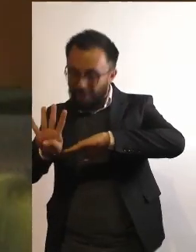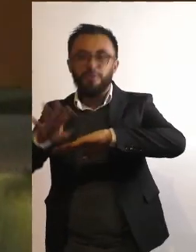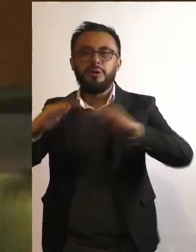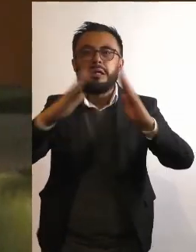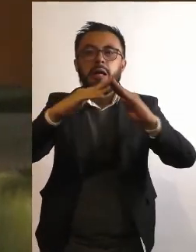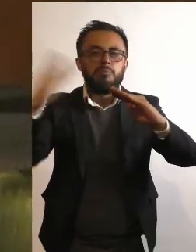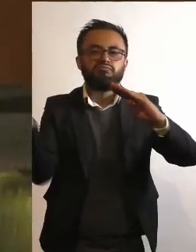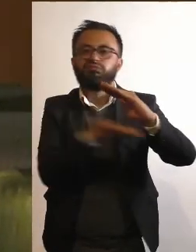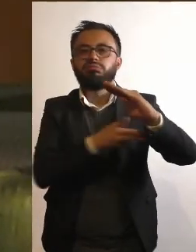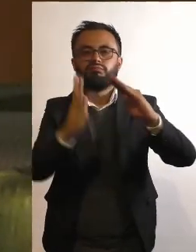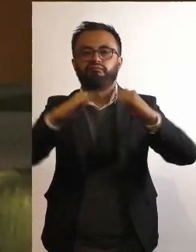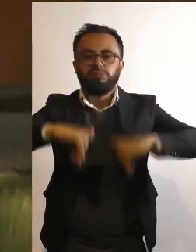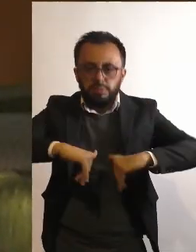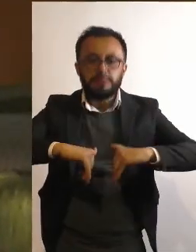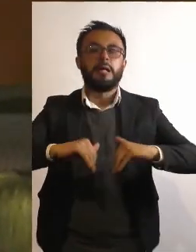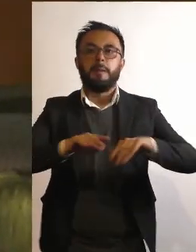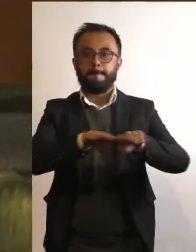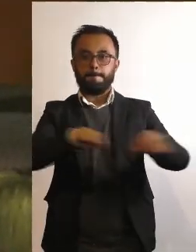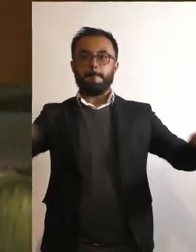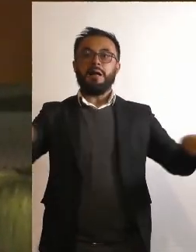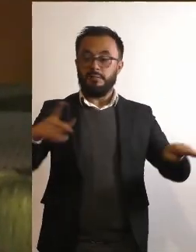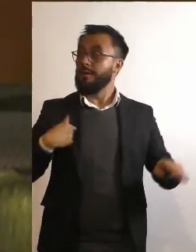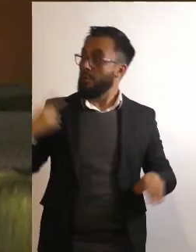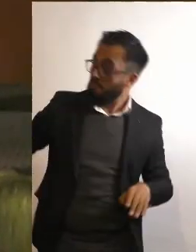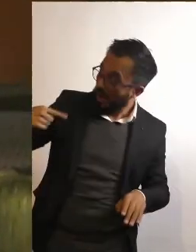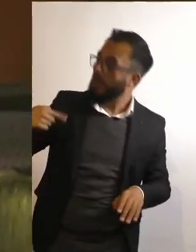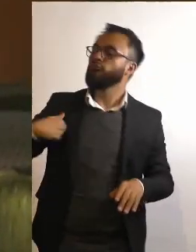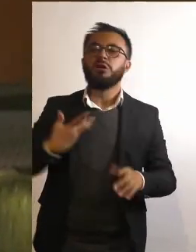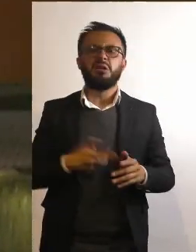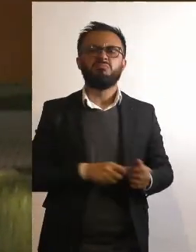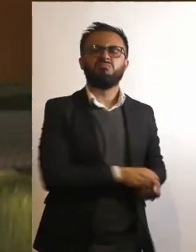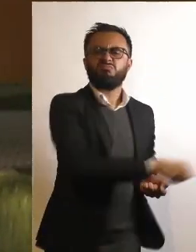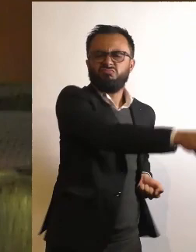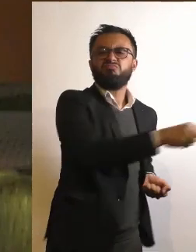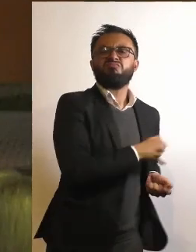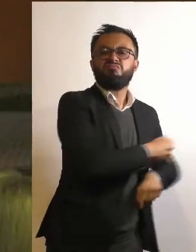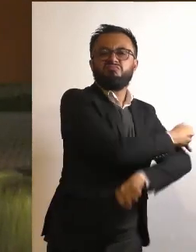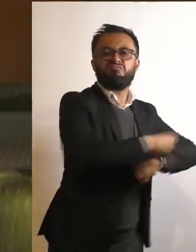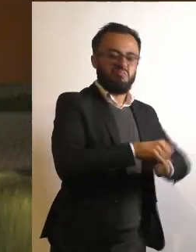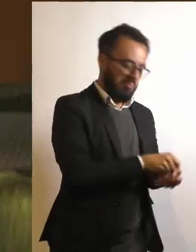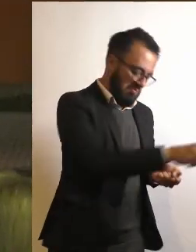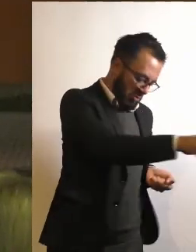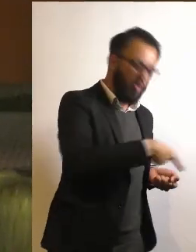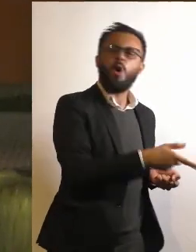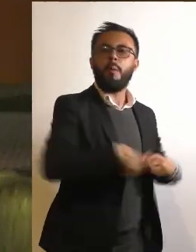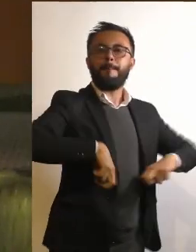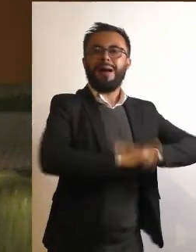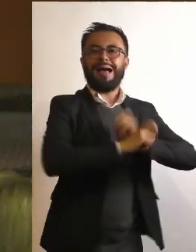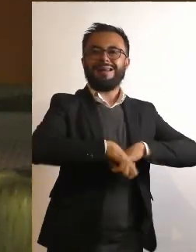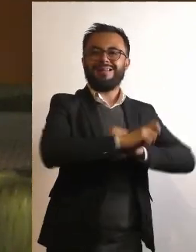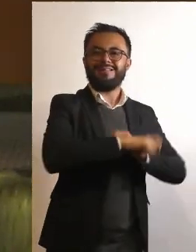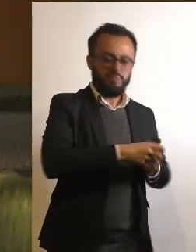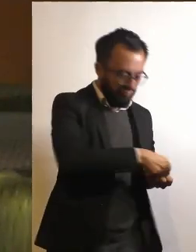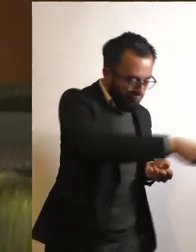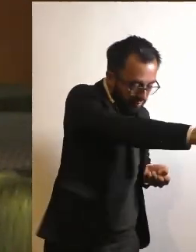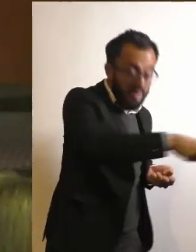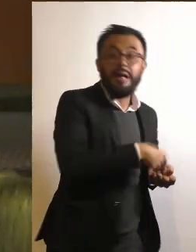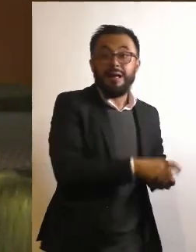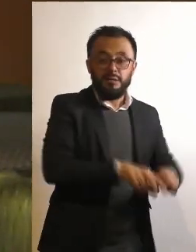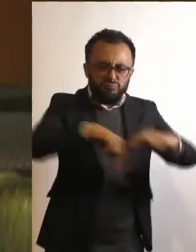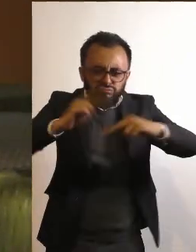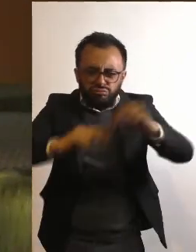den la orden, pues ya está el diseño del parque, que es para la ciudad, pero por supuesto nosotros también lo vamos a disfrutar.